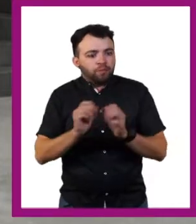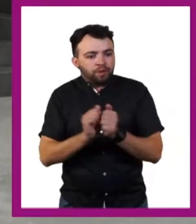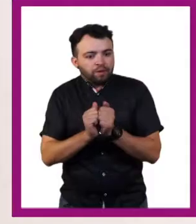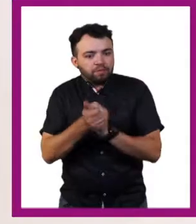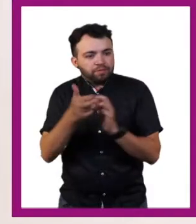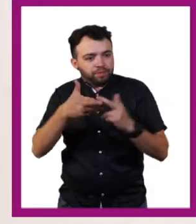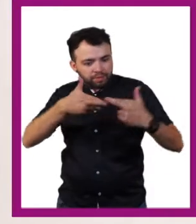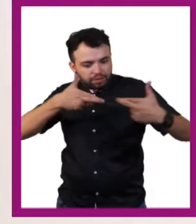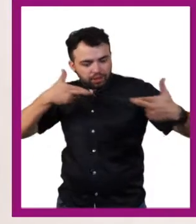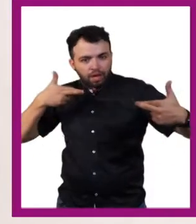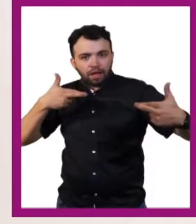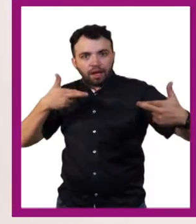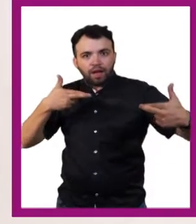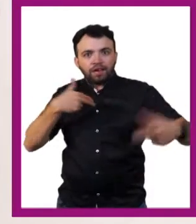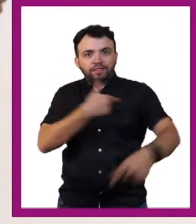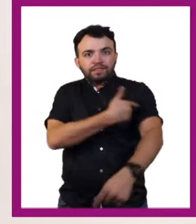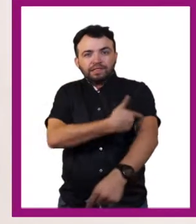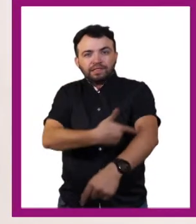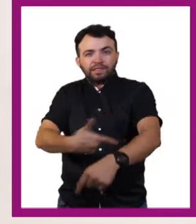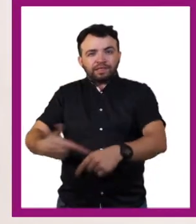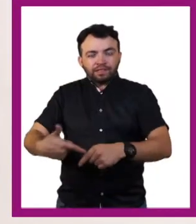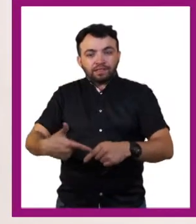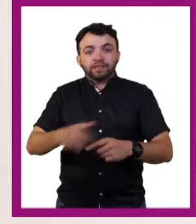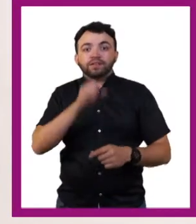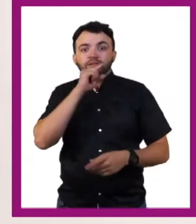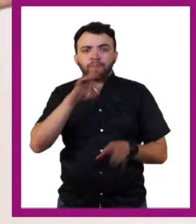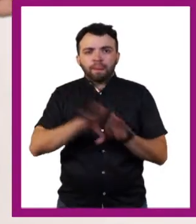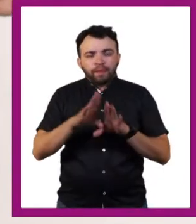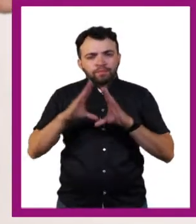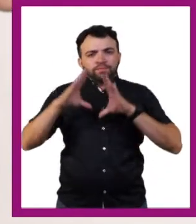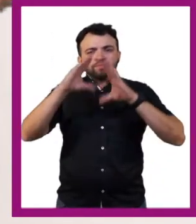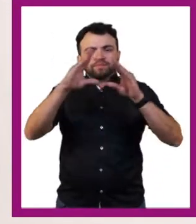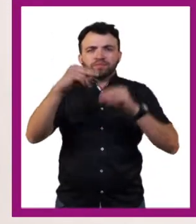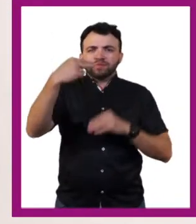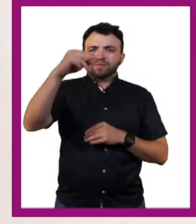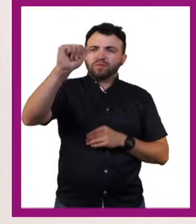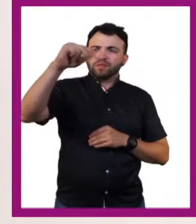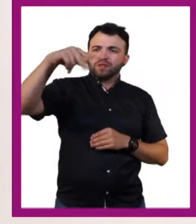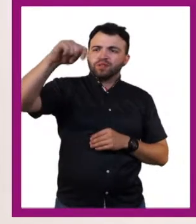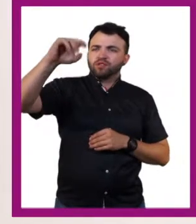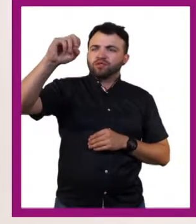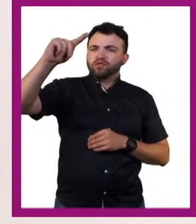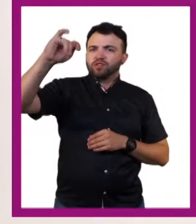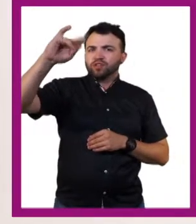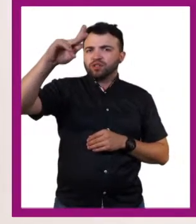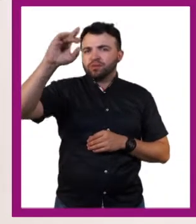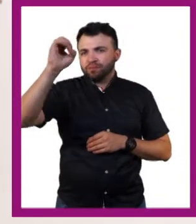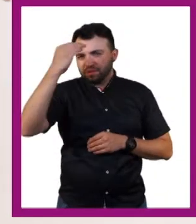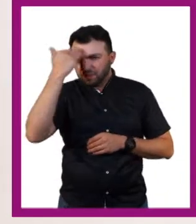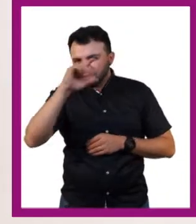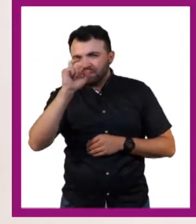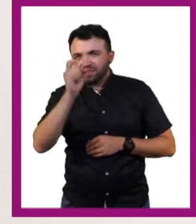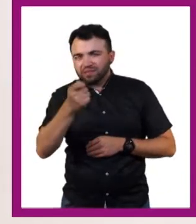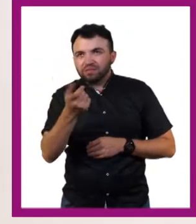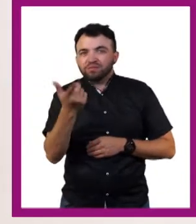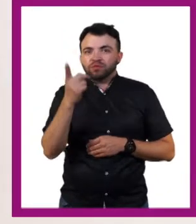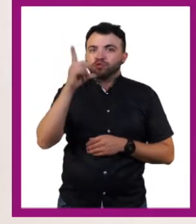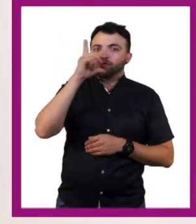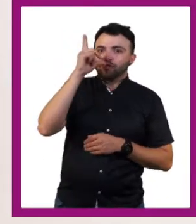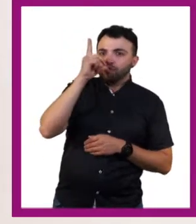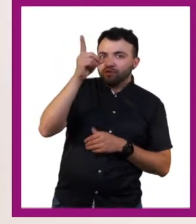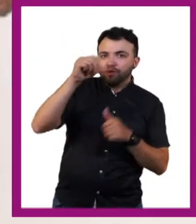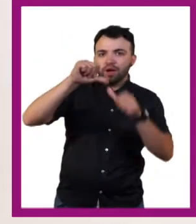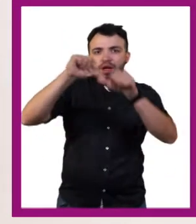él. Y por si fuera poco, nos enseñará a hacer un antotipo. ¿Tú sabes lo que es eso? Tiene que ver con la luz, el arte,